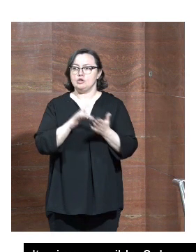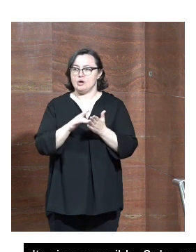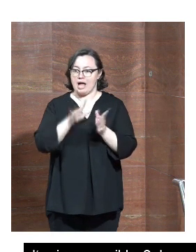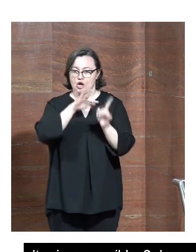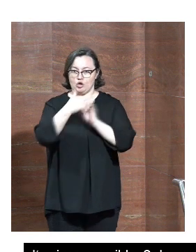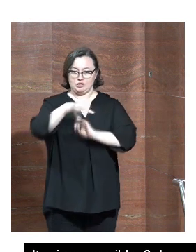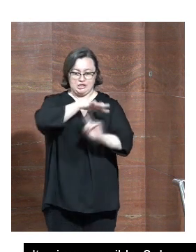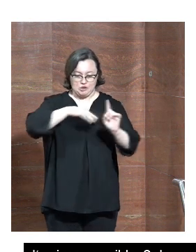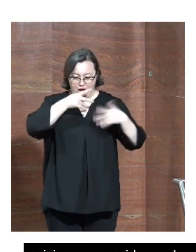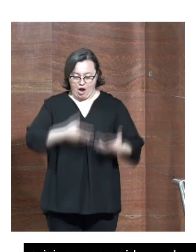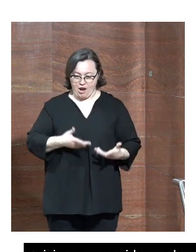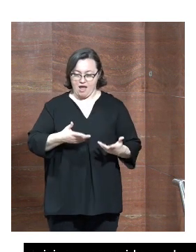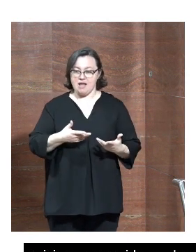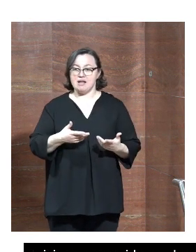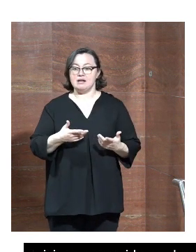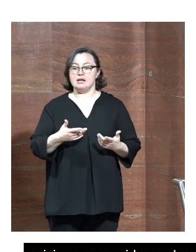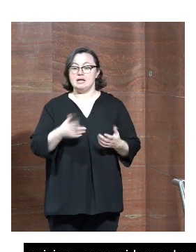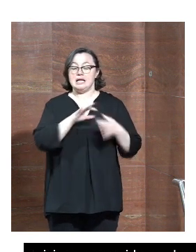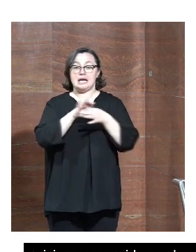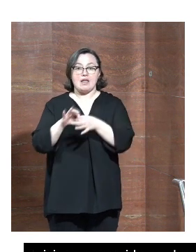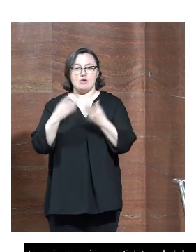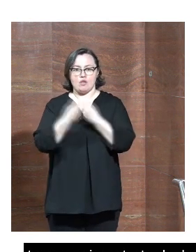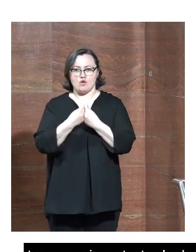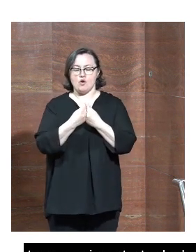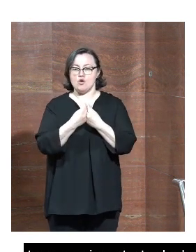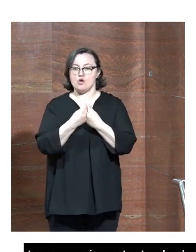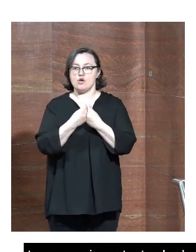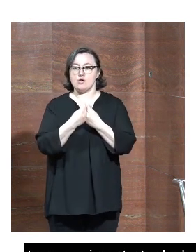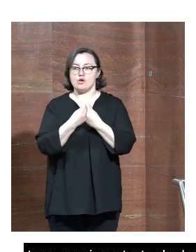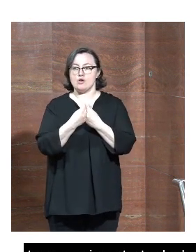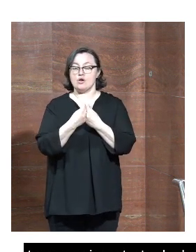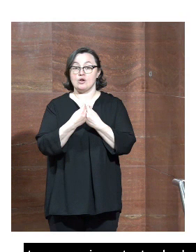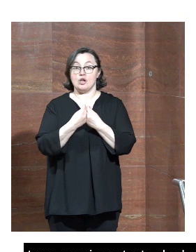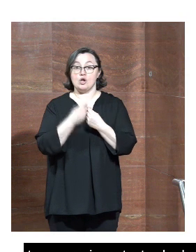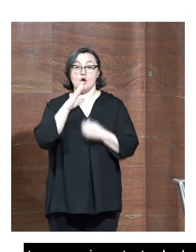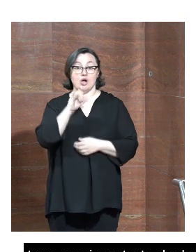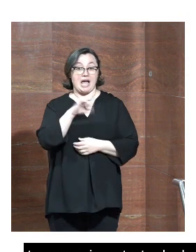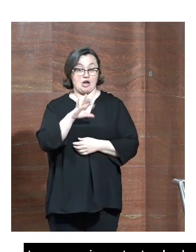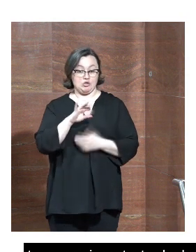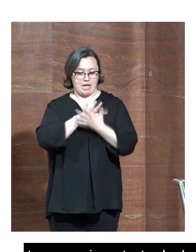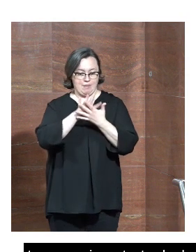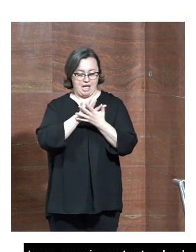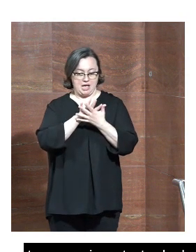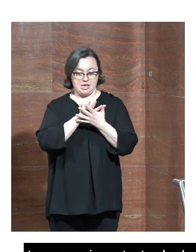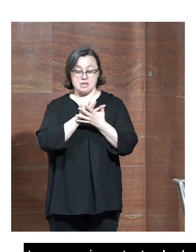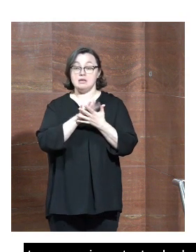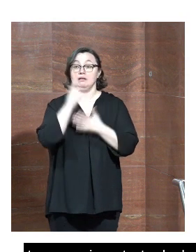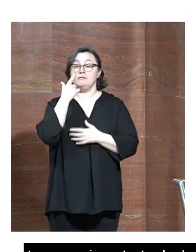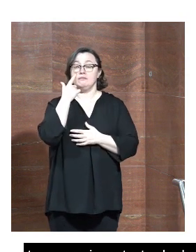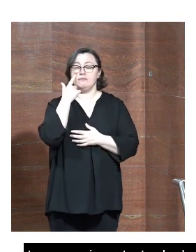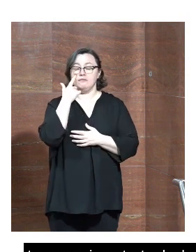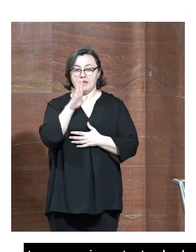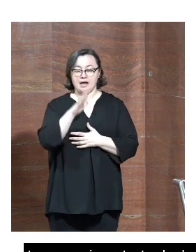este contexto esto relaciona con lo que ha indicado Carlos. Fijaros,